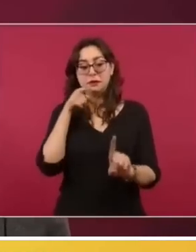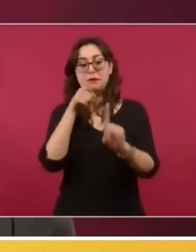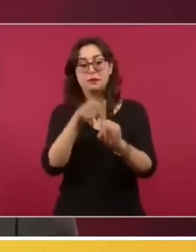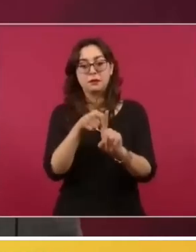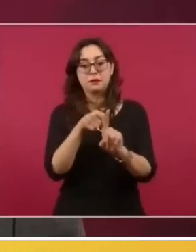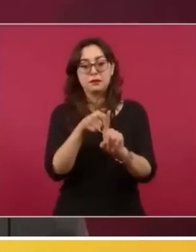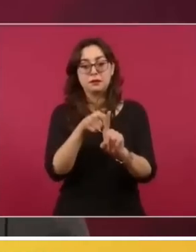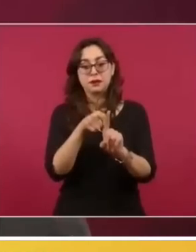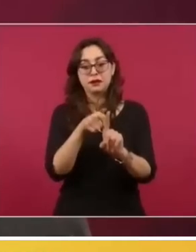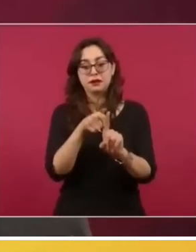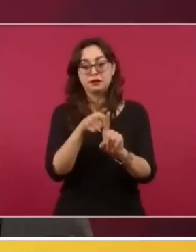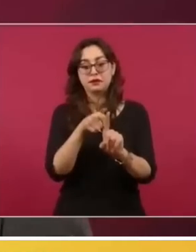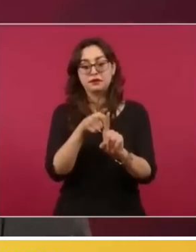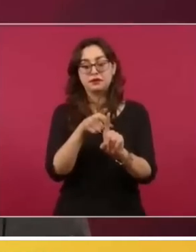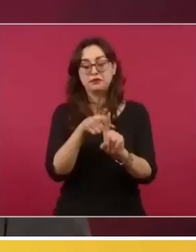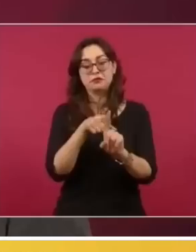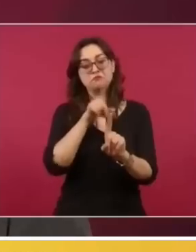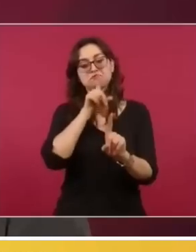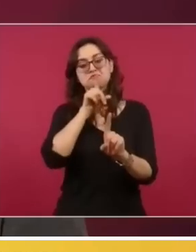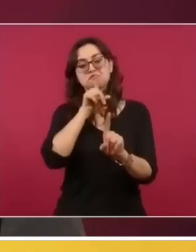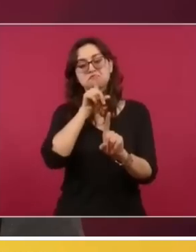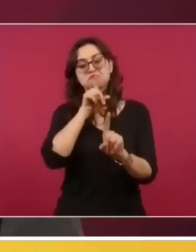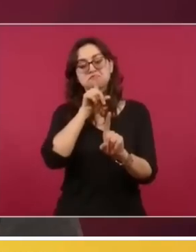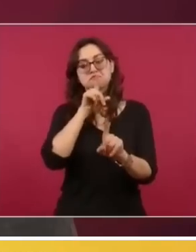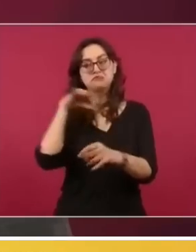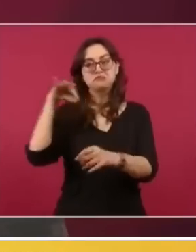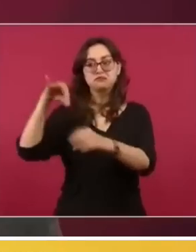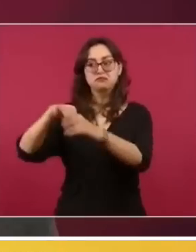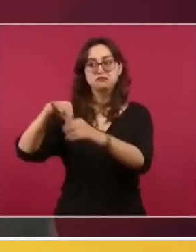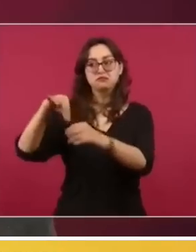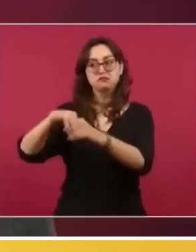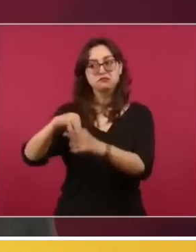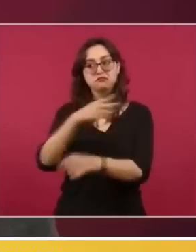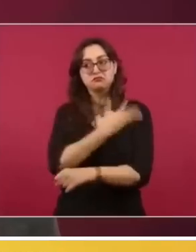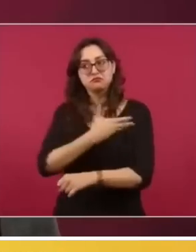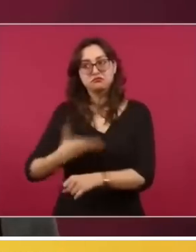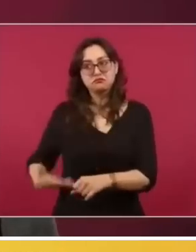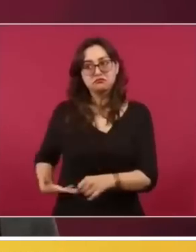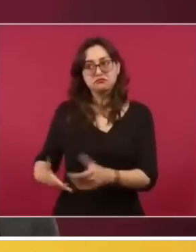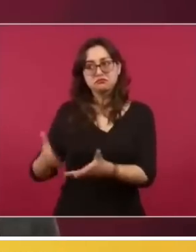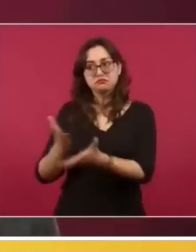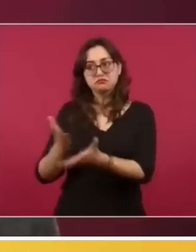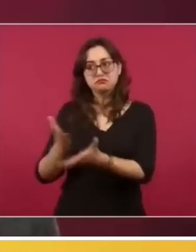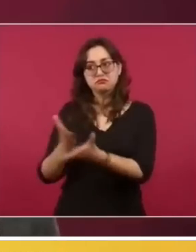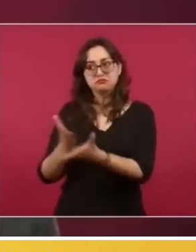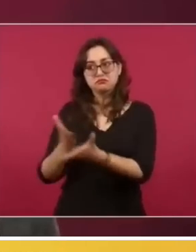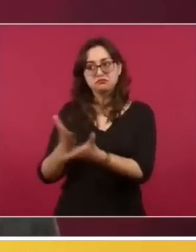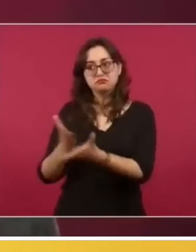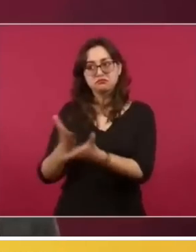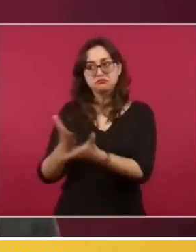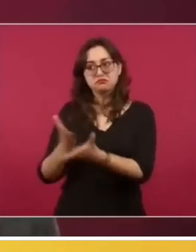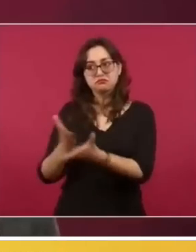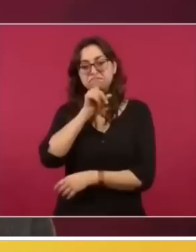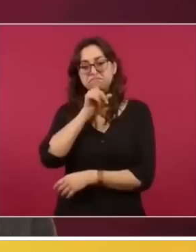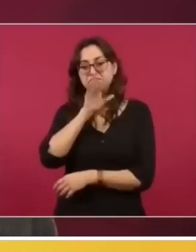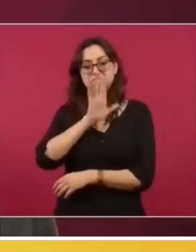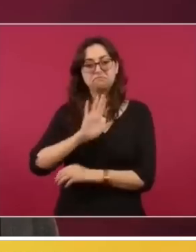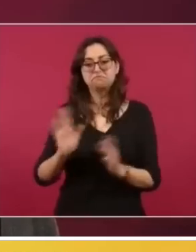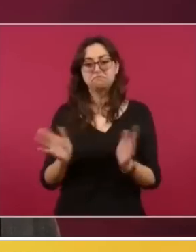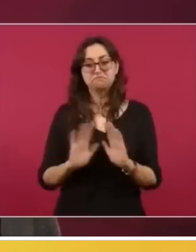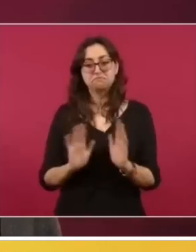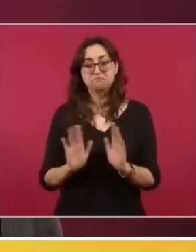Claudio y todos estos. Para decirle, hay que unirnos.